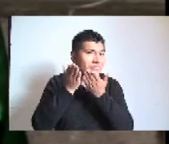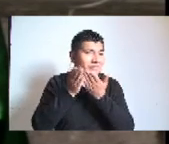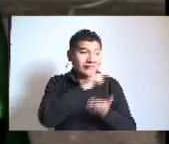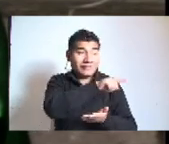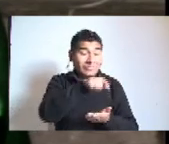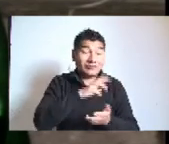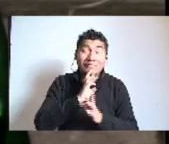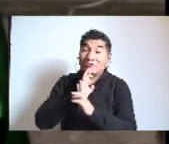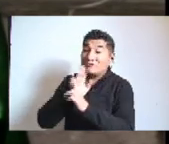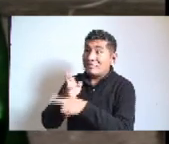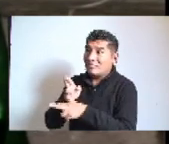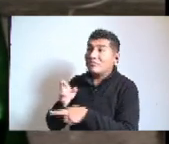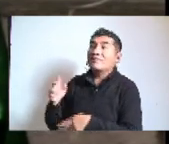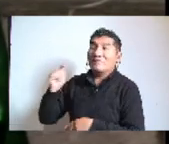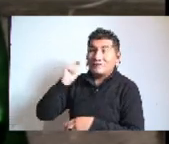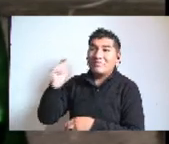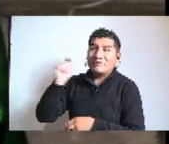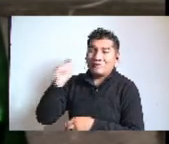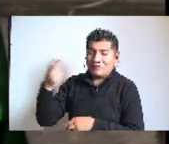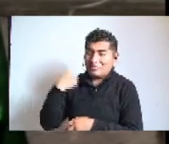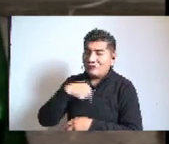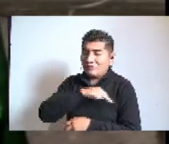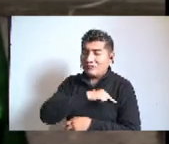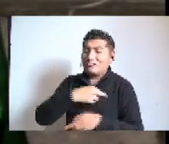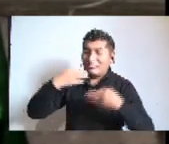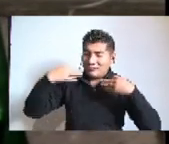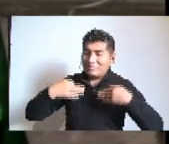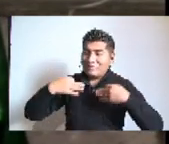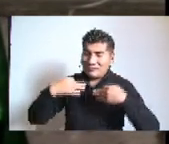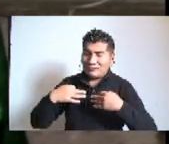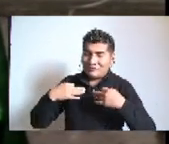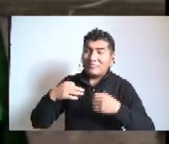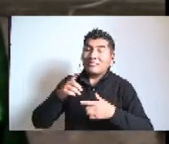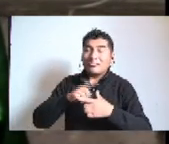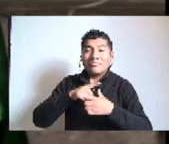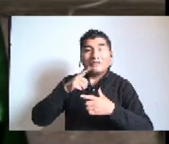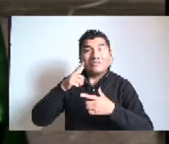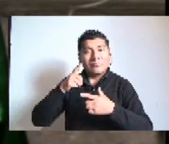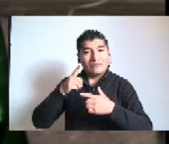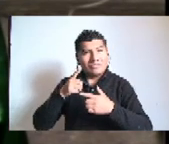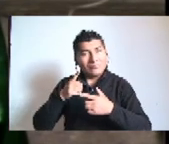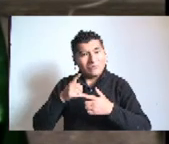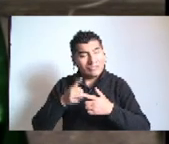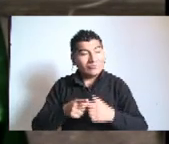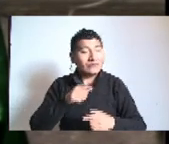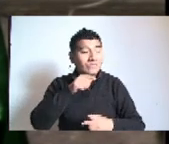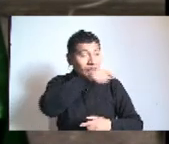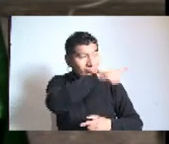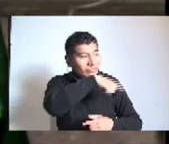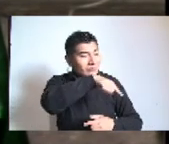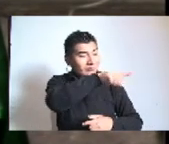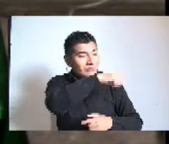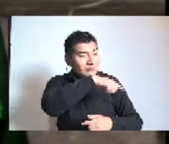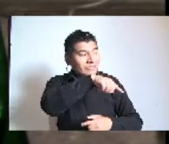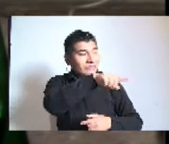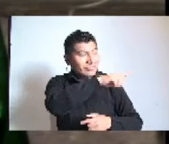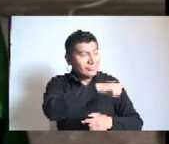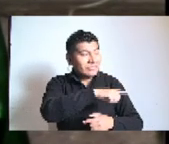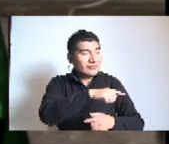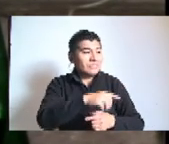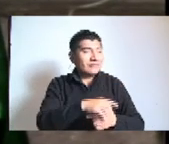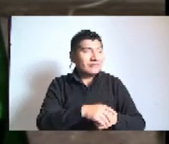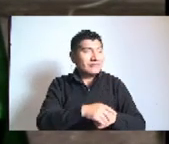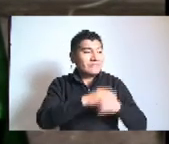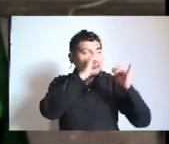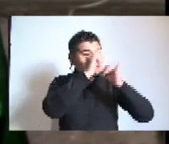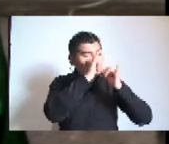respondieron: Testigos somos. Entonces, quiten de en medio ídolos